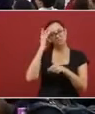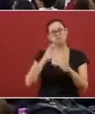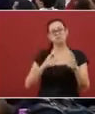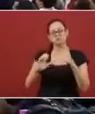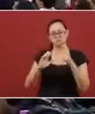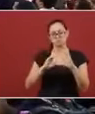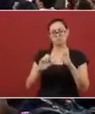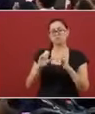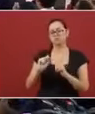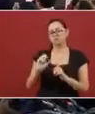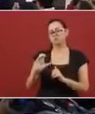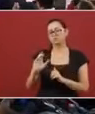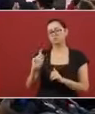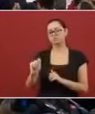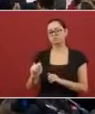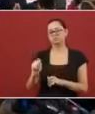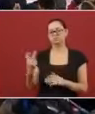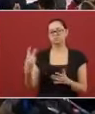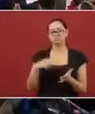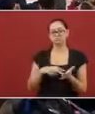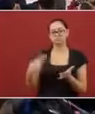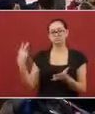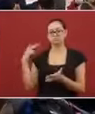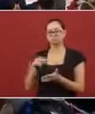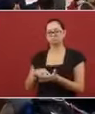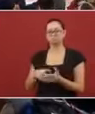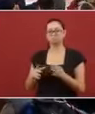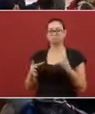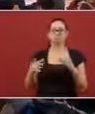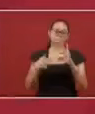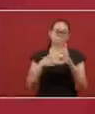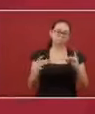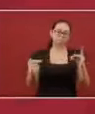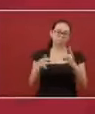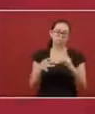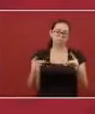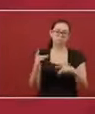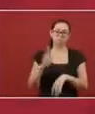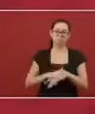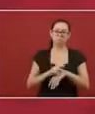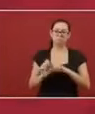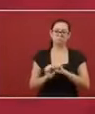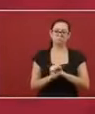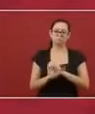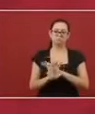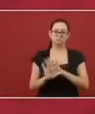Comunicaciones, porque se va a aclarar lo de